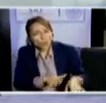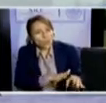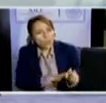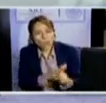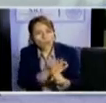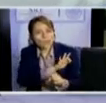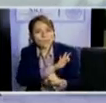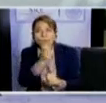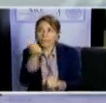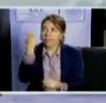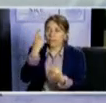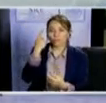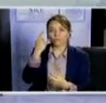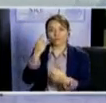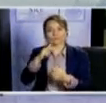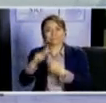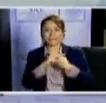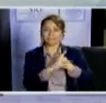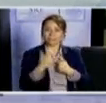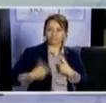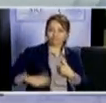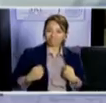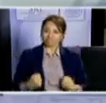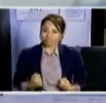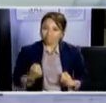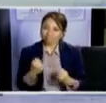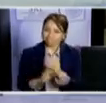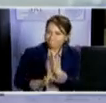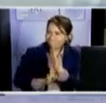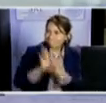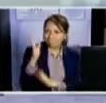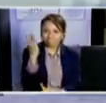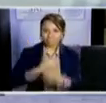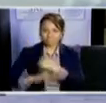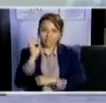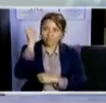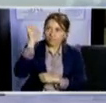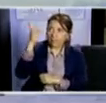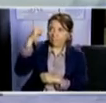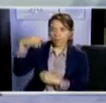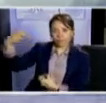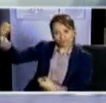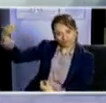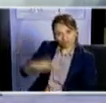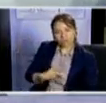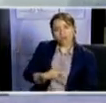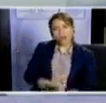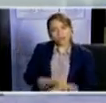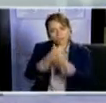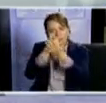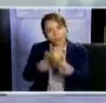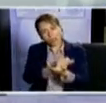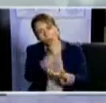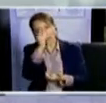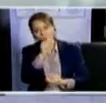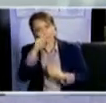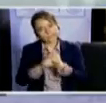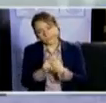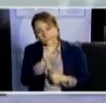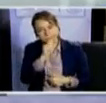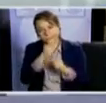países industriales al tema del cambio climático, entendiendo, por ejemplo, lo que ha hecho México con la aportación que ya nos explicaba también el